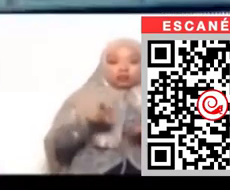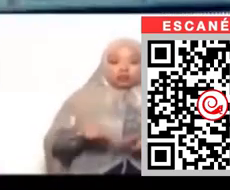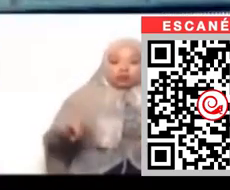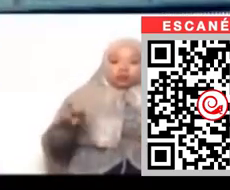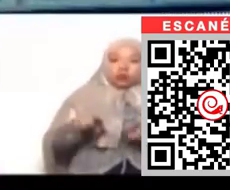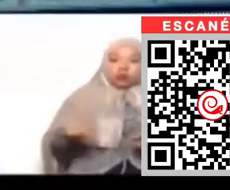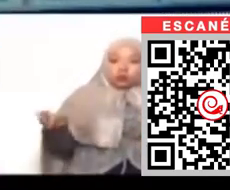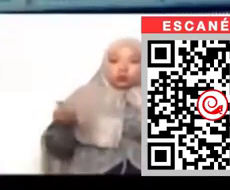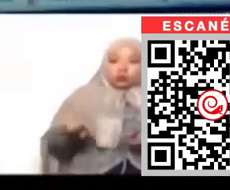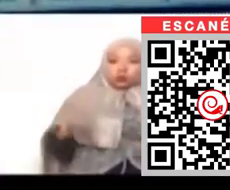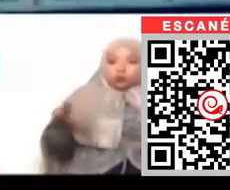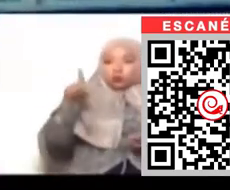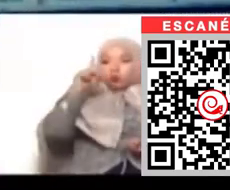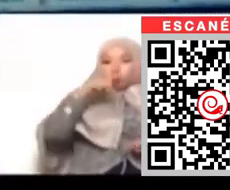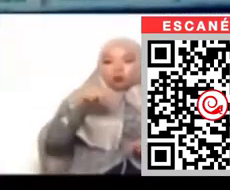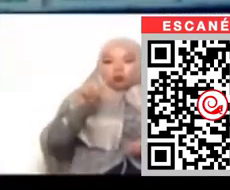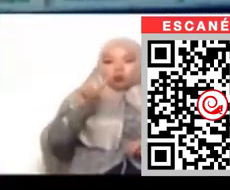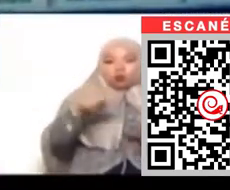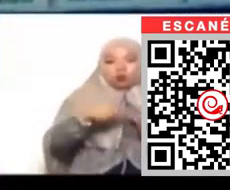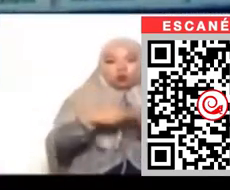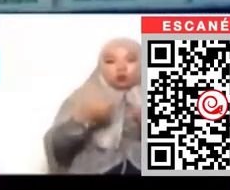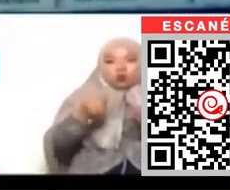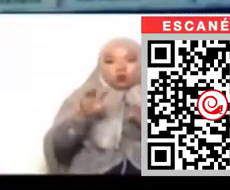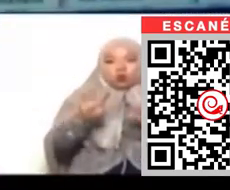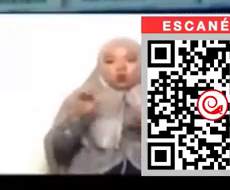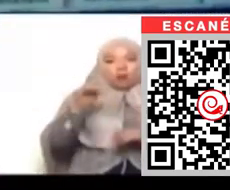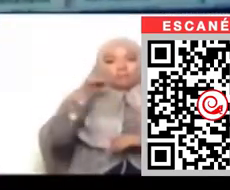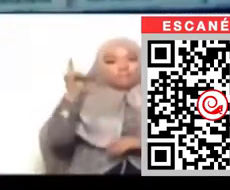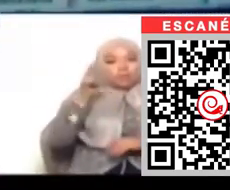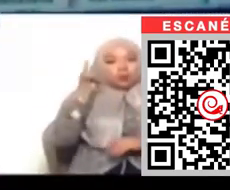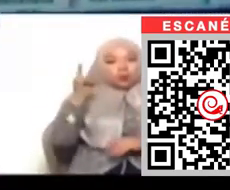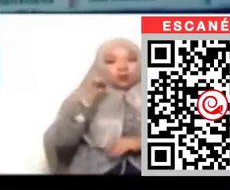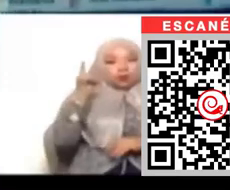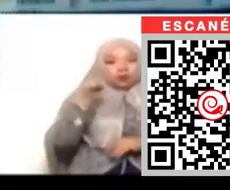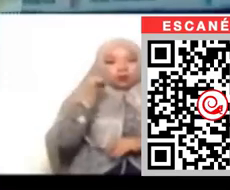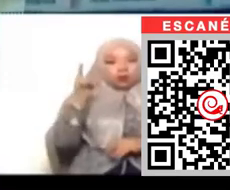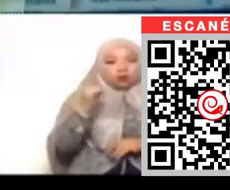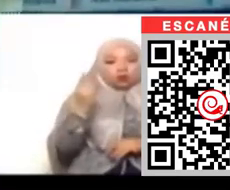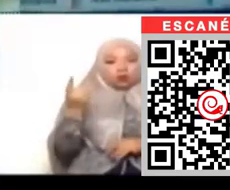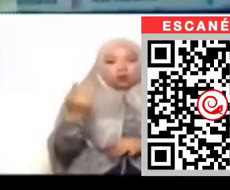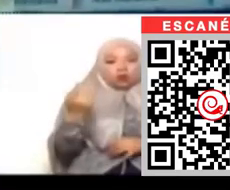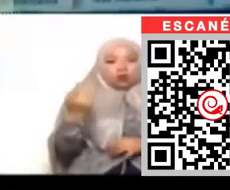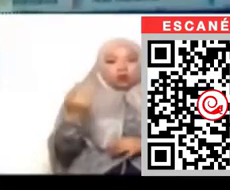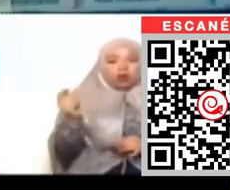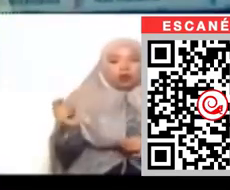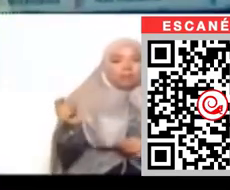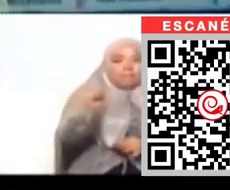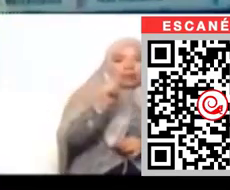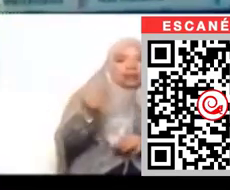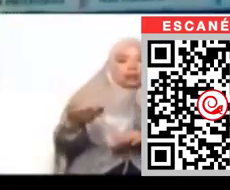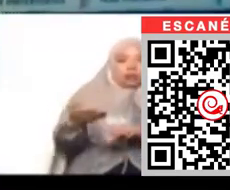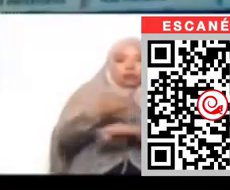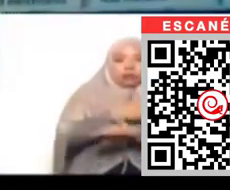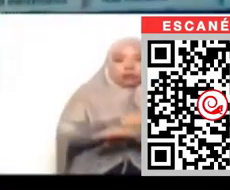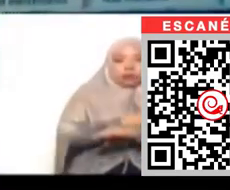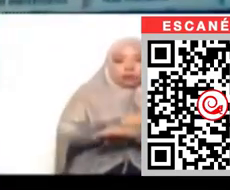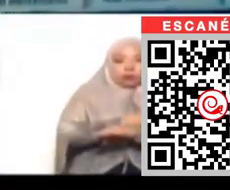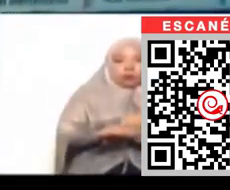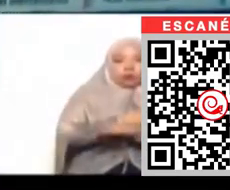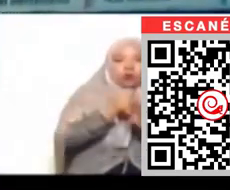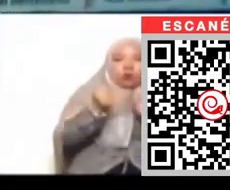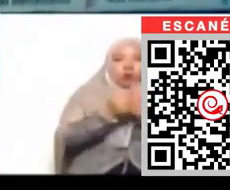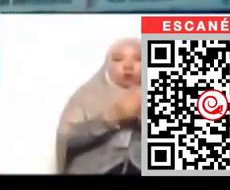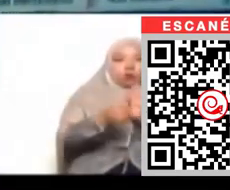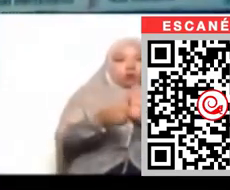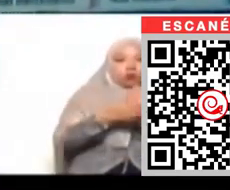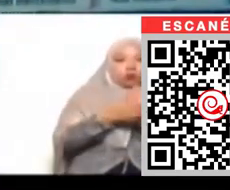si revisas el año 2019 en Bolivia, meses antes, previo al golpe de